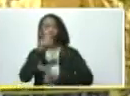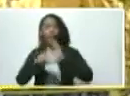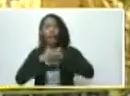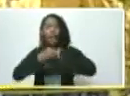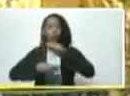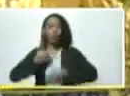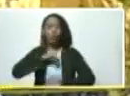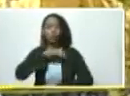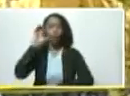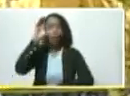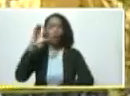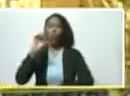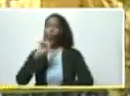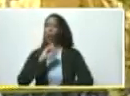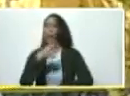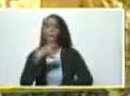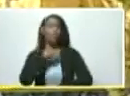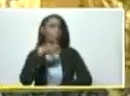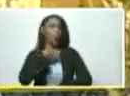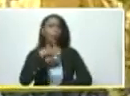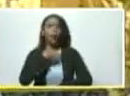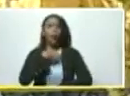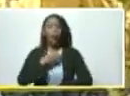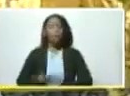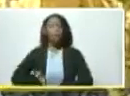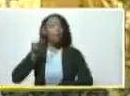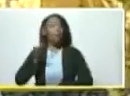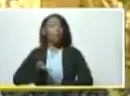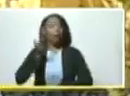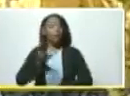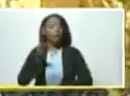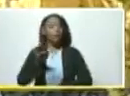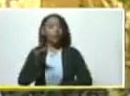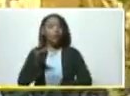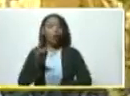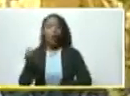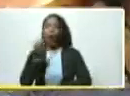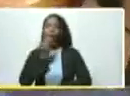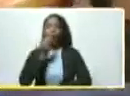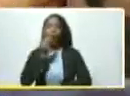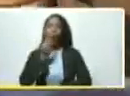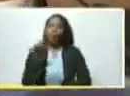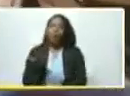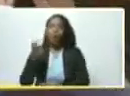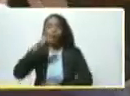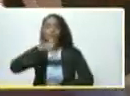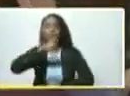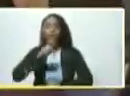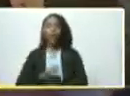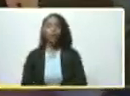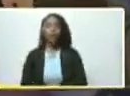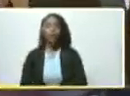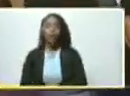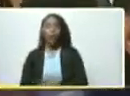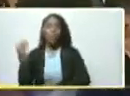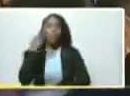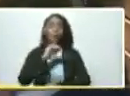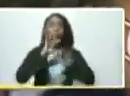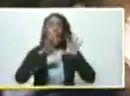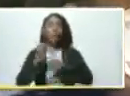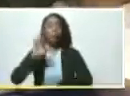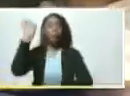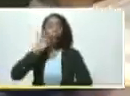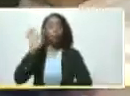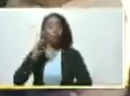nuestro país no pudiera importar los alimentos que requiere. Más del 90%,